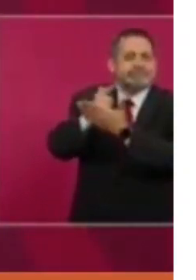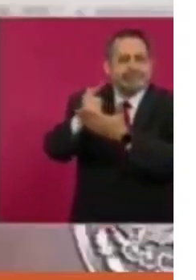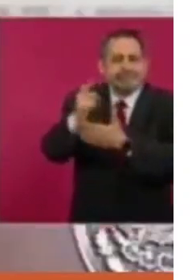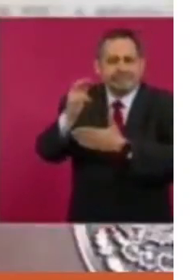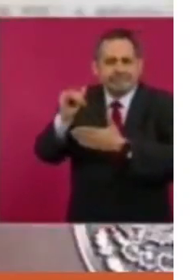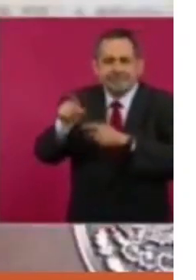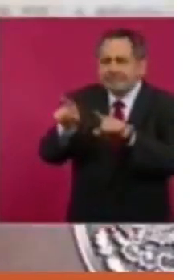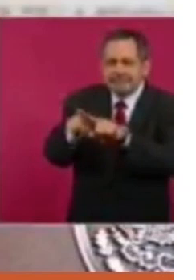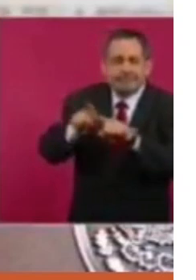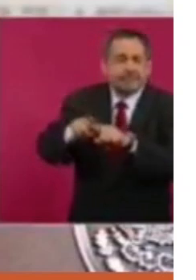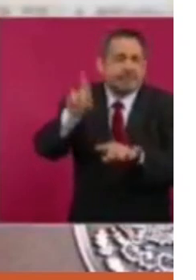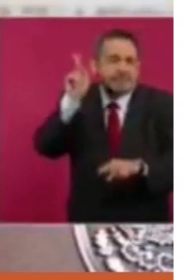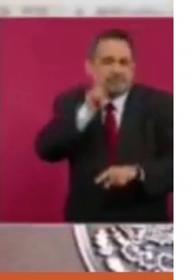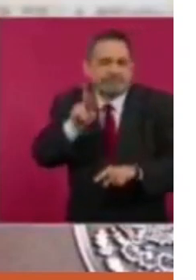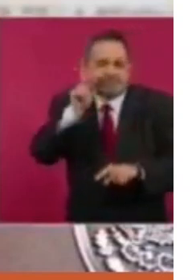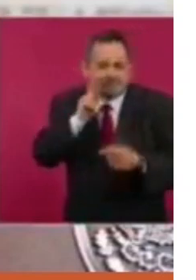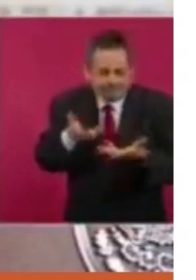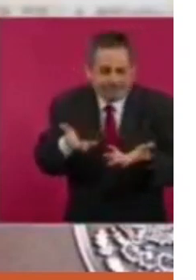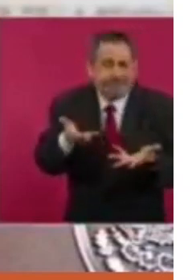esto.